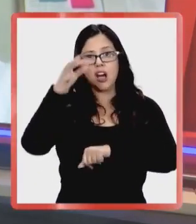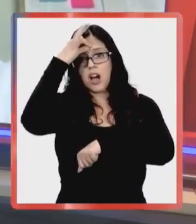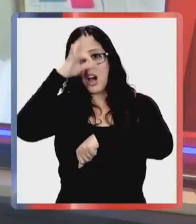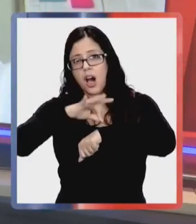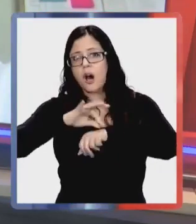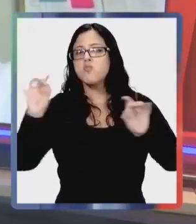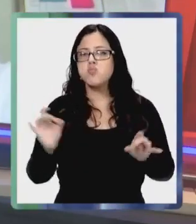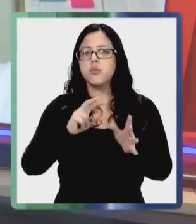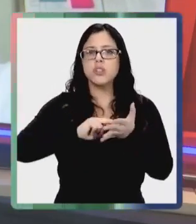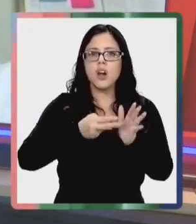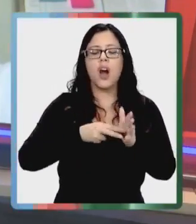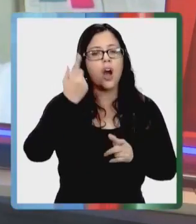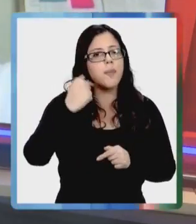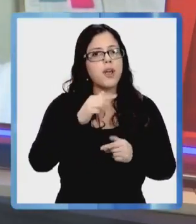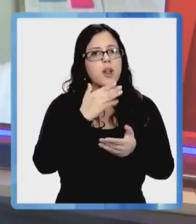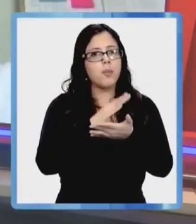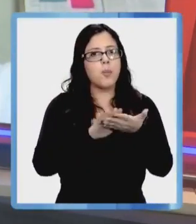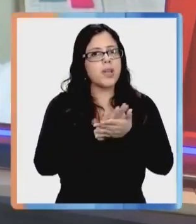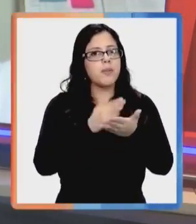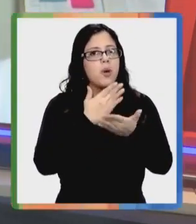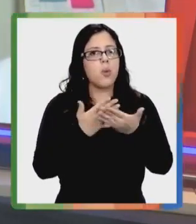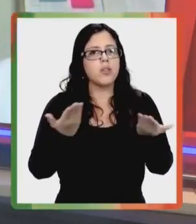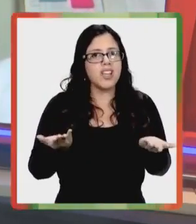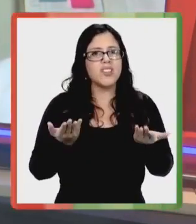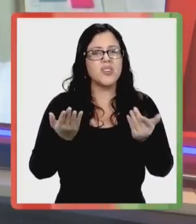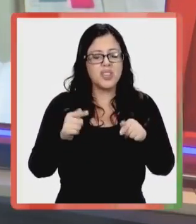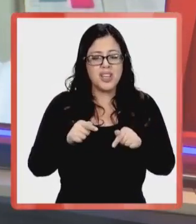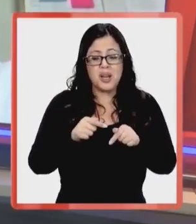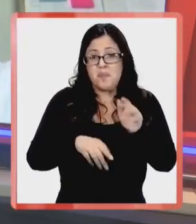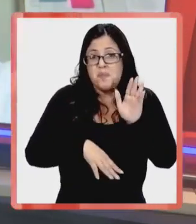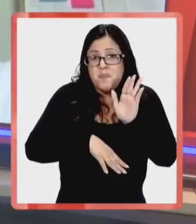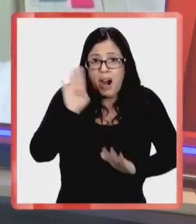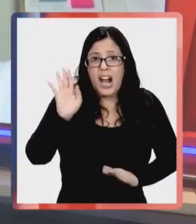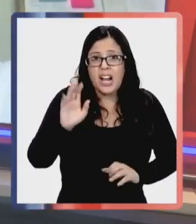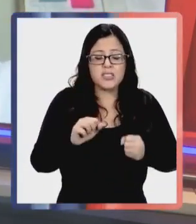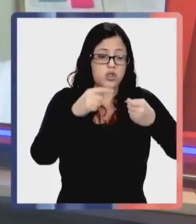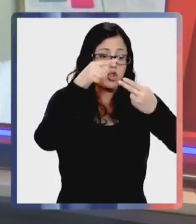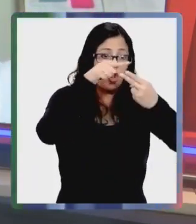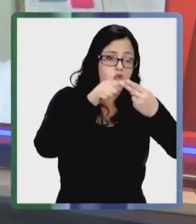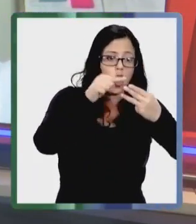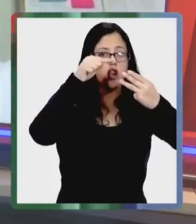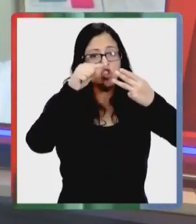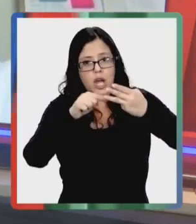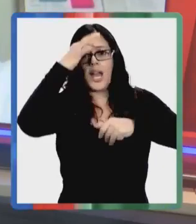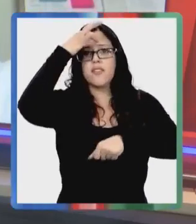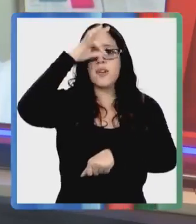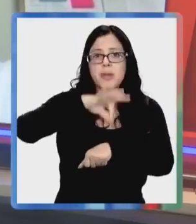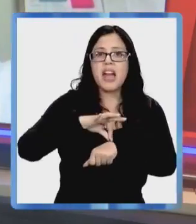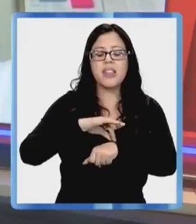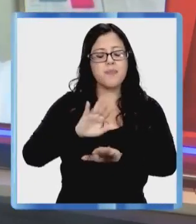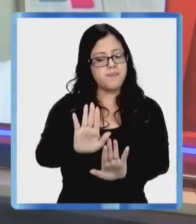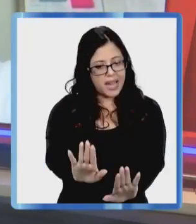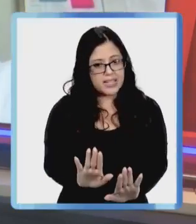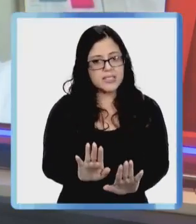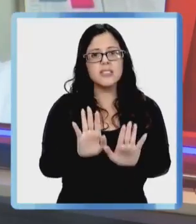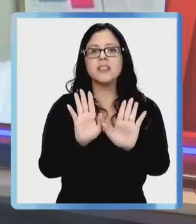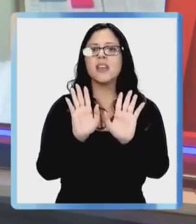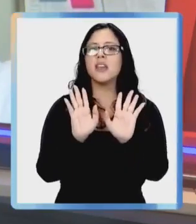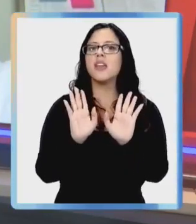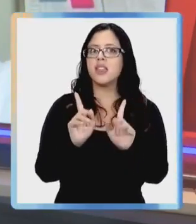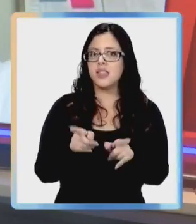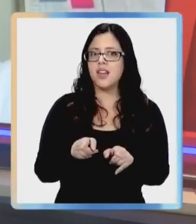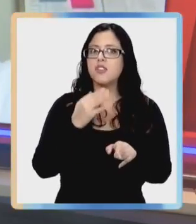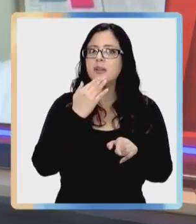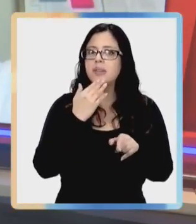externo que nos está causando un problema. Pero ya cuando el asunto en buen chileno se vuelve maletero y son 2 o son 3 virus, ustedes dicen, aquí tengo que,